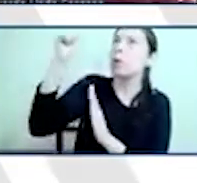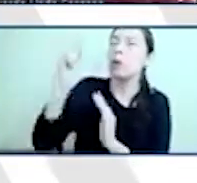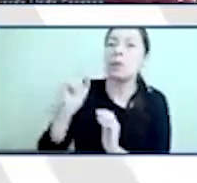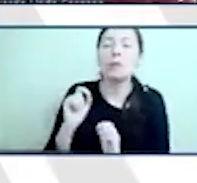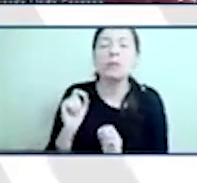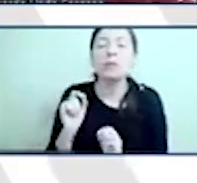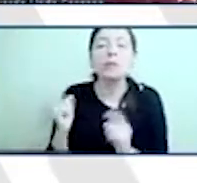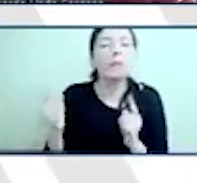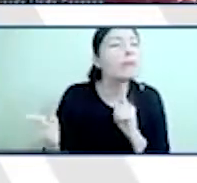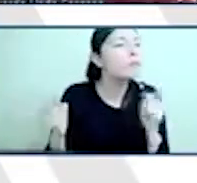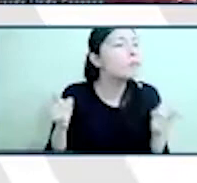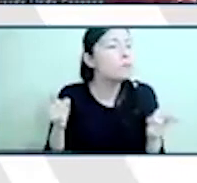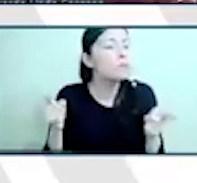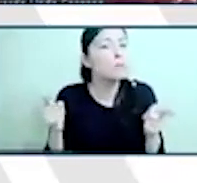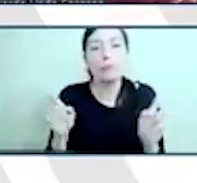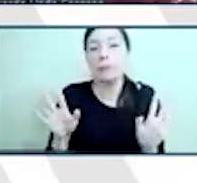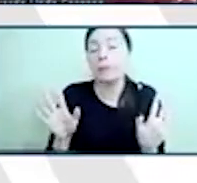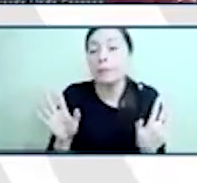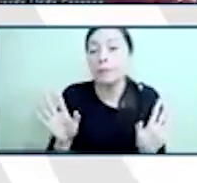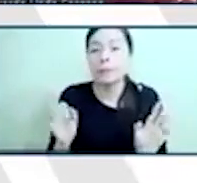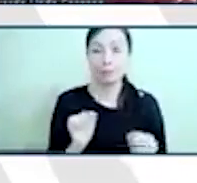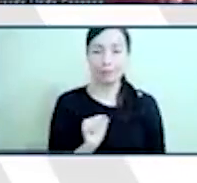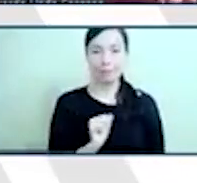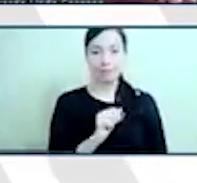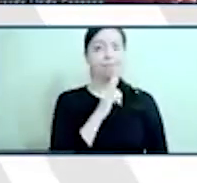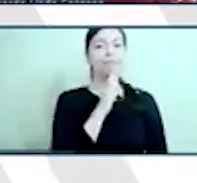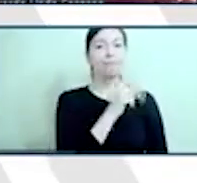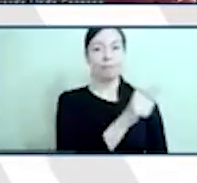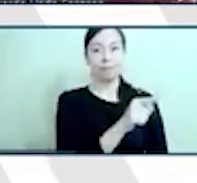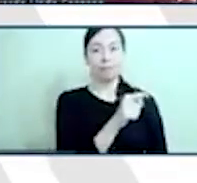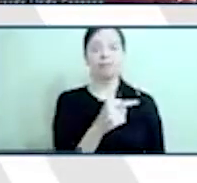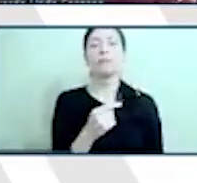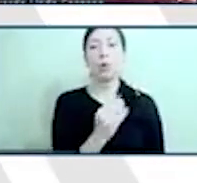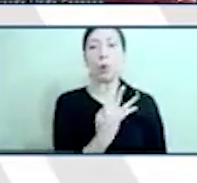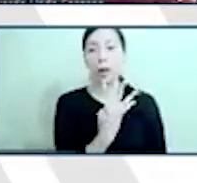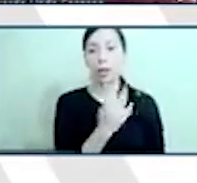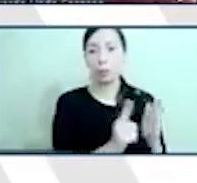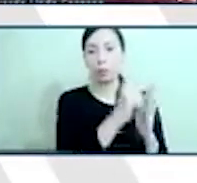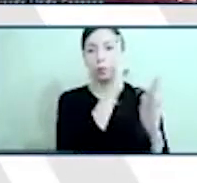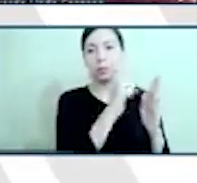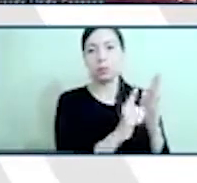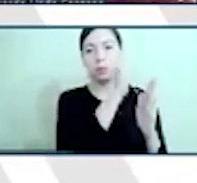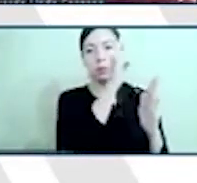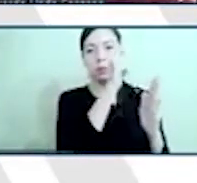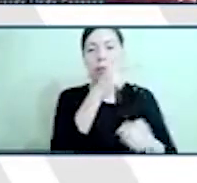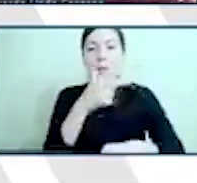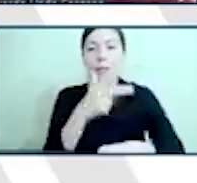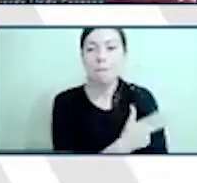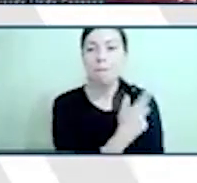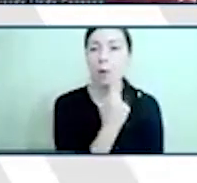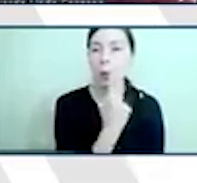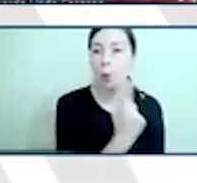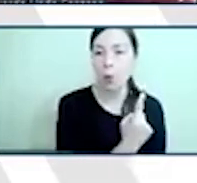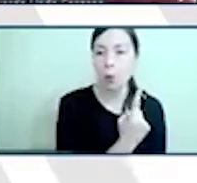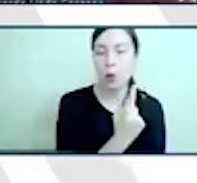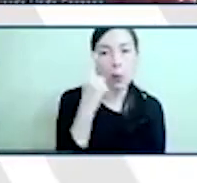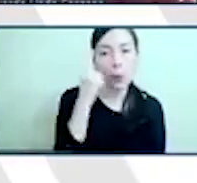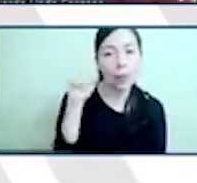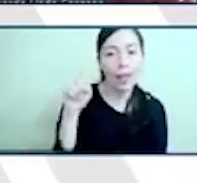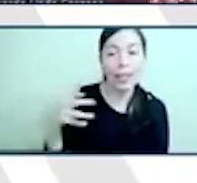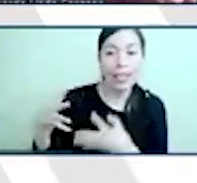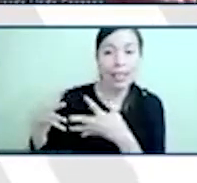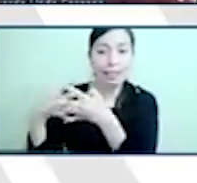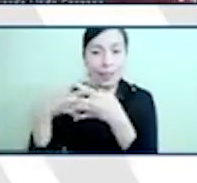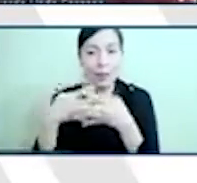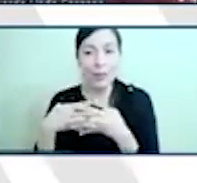de 4 lanzamientos que la Unión Soviética había hecho, solamente falló en uno, mientras que Estados Unidos tuvo